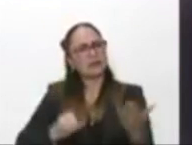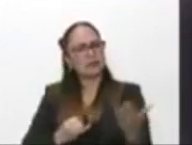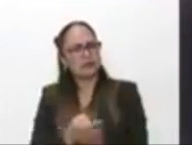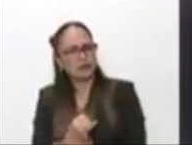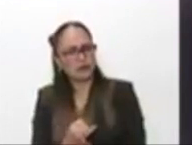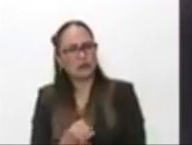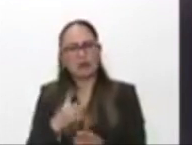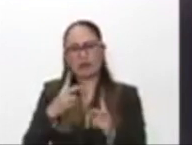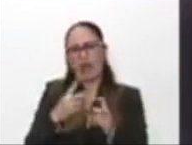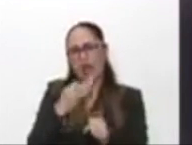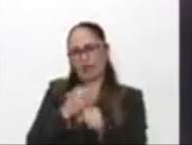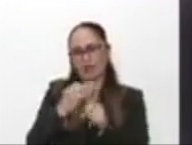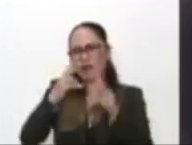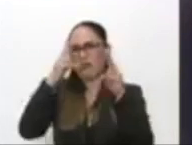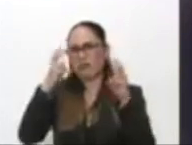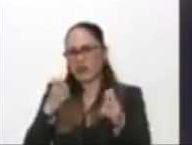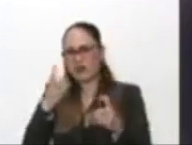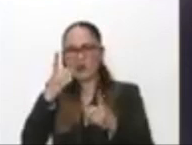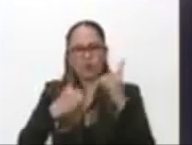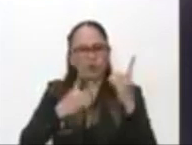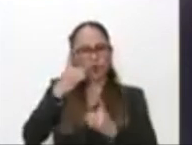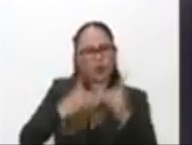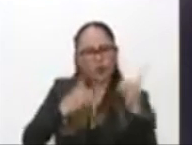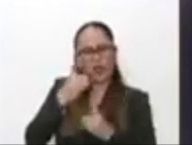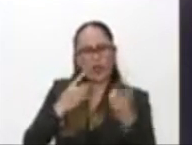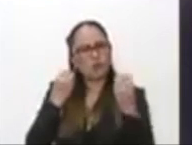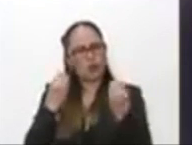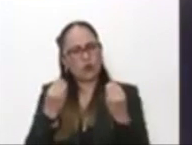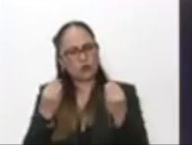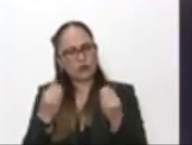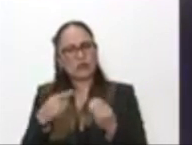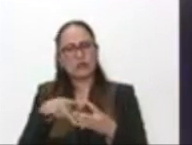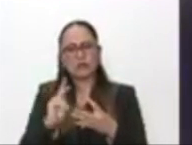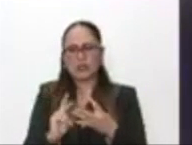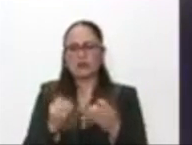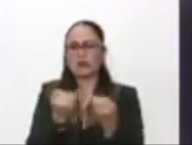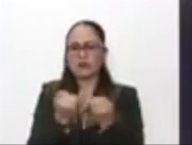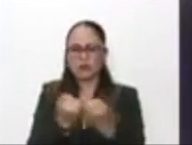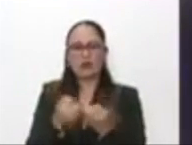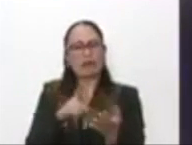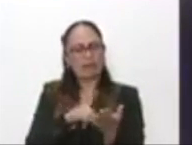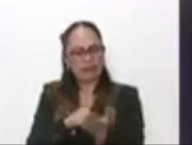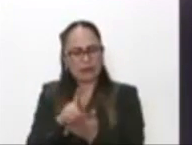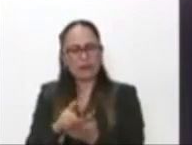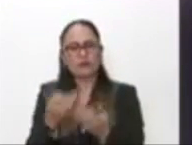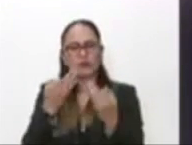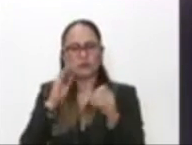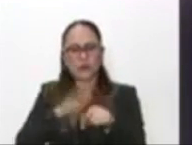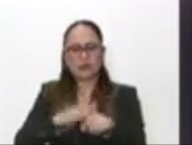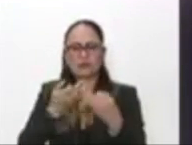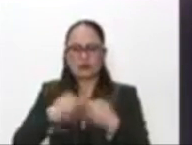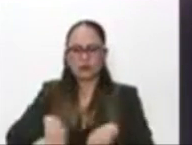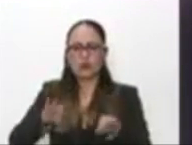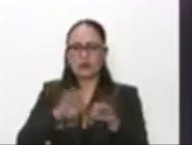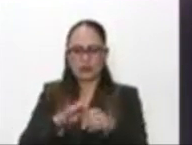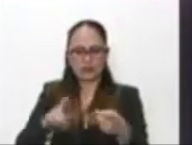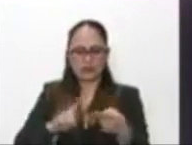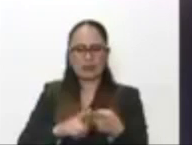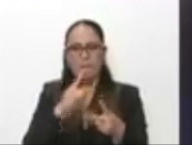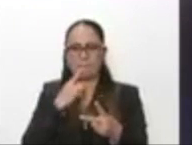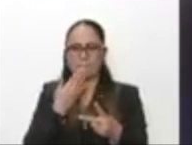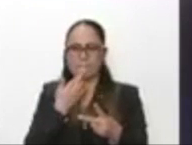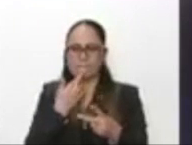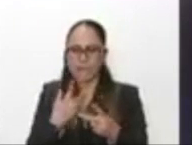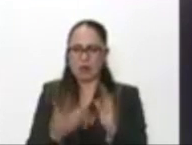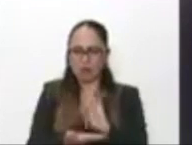donde todas deben pugnar por la materialización de los derechos fundamentales de la salud y de un medioambiente sano